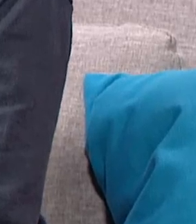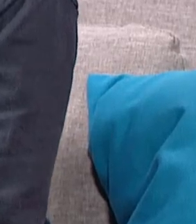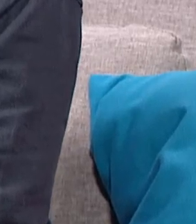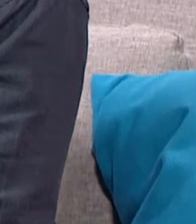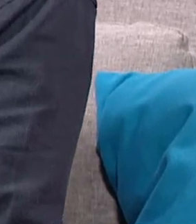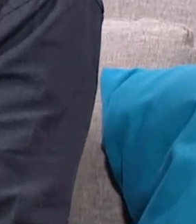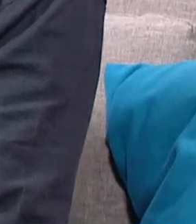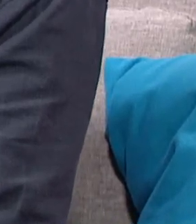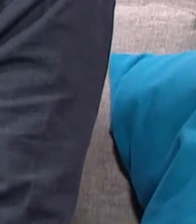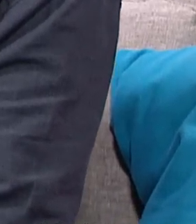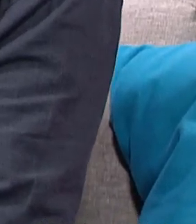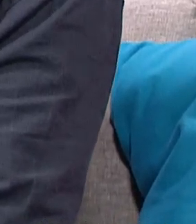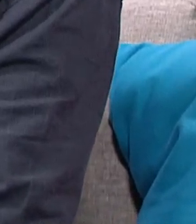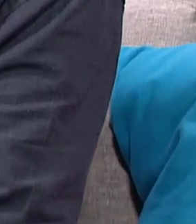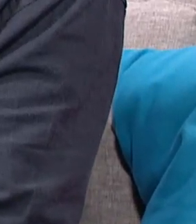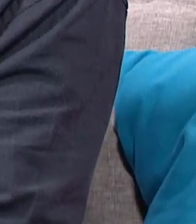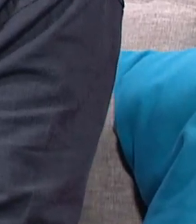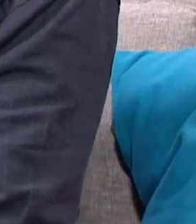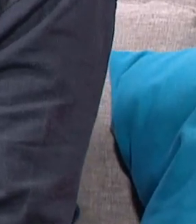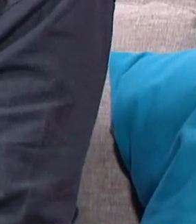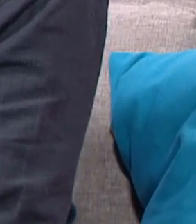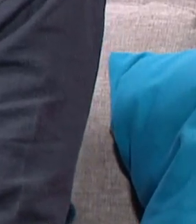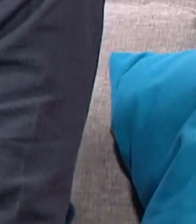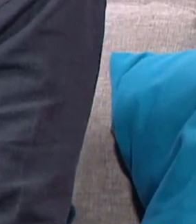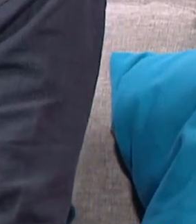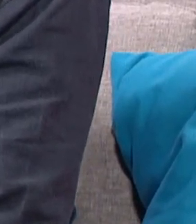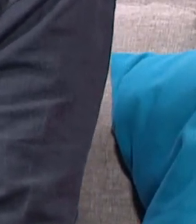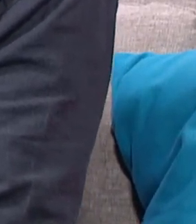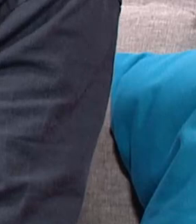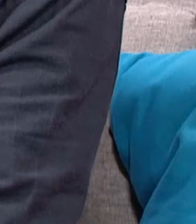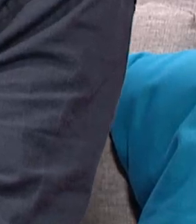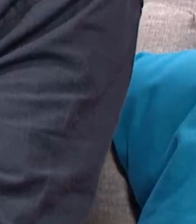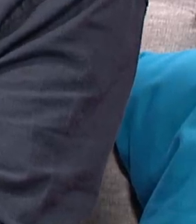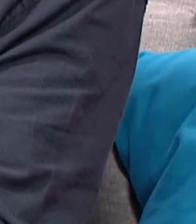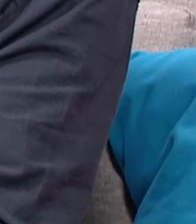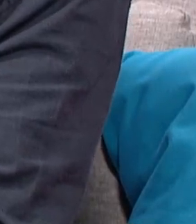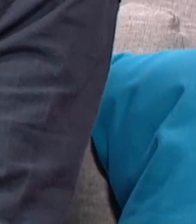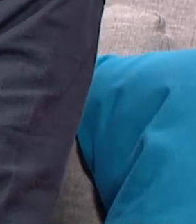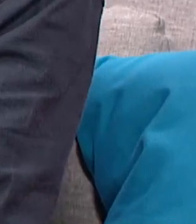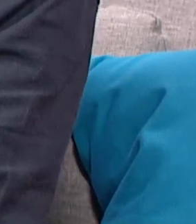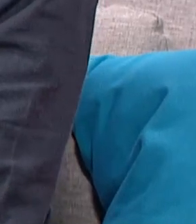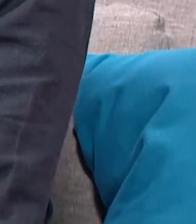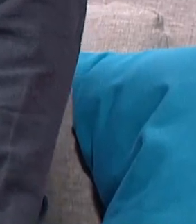Siendo tan simple tu sueño y qué difícil se te hace